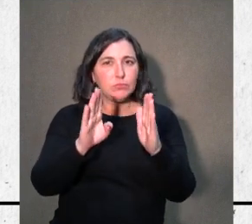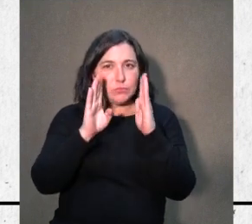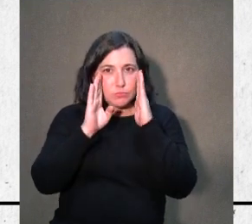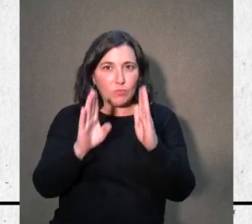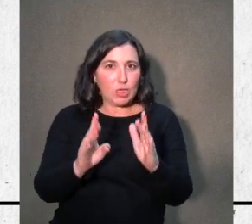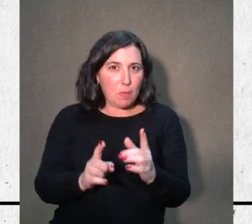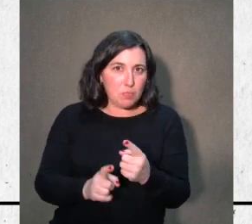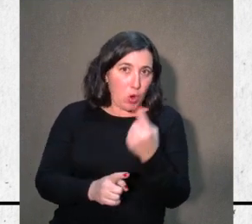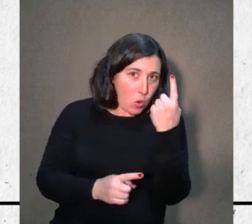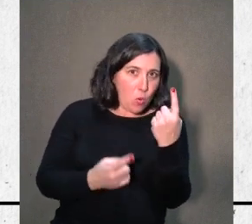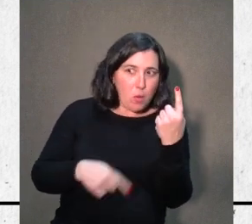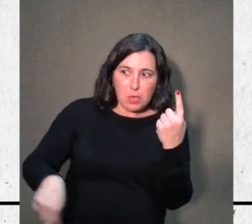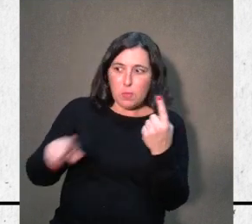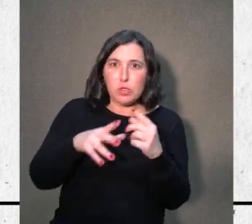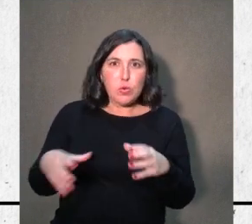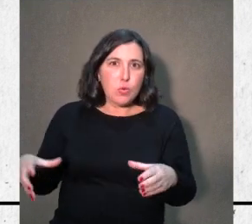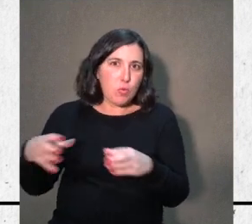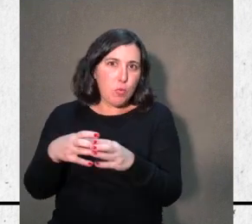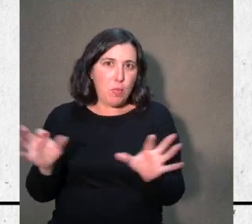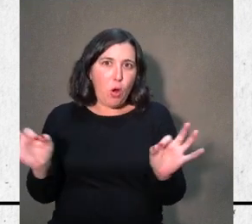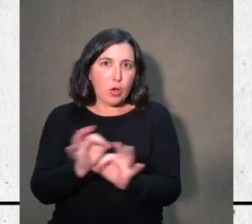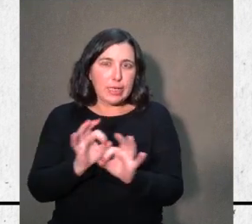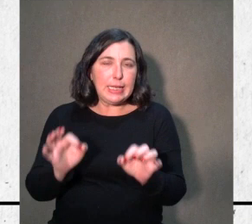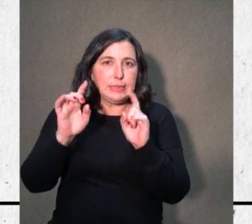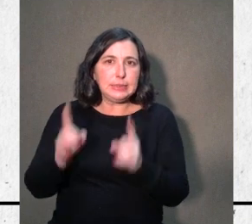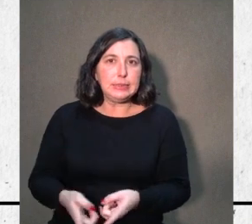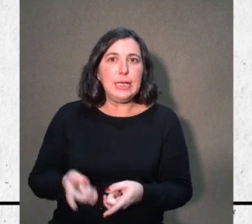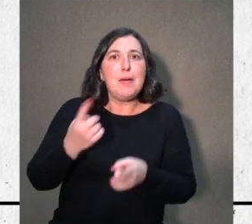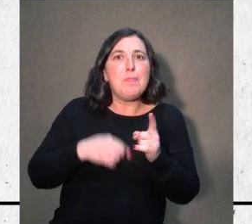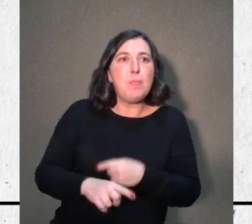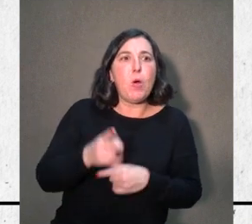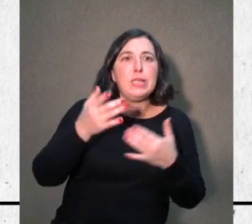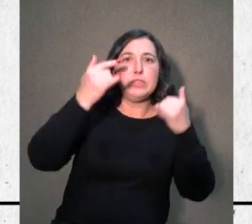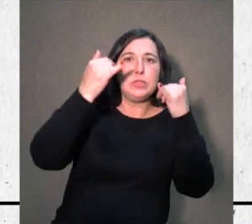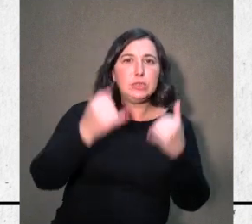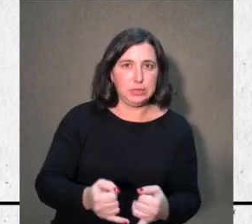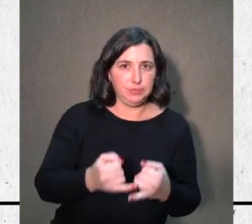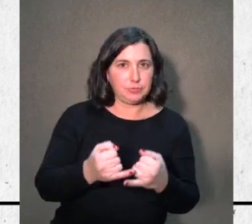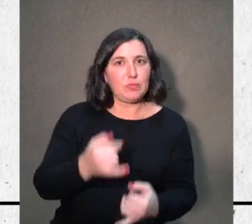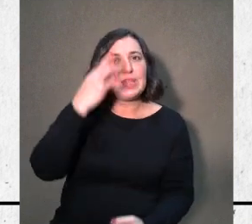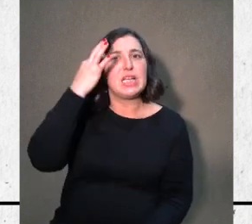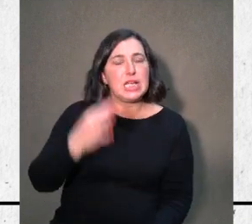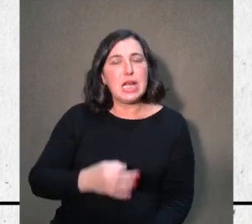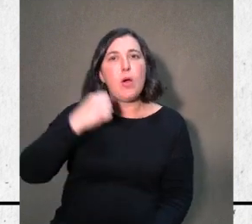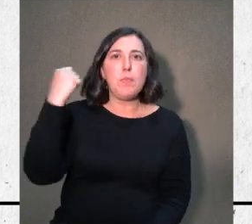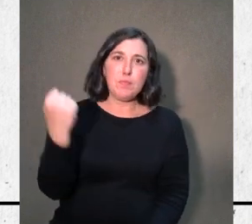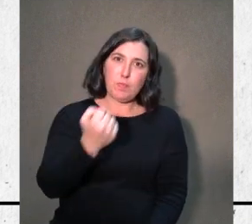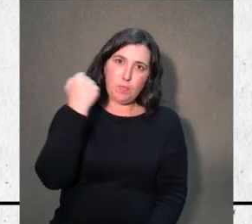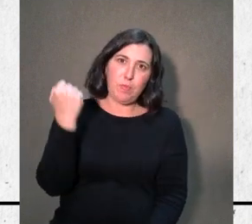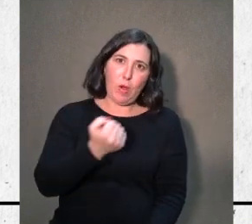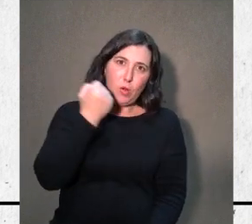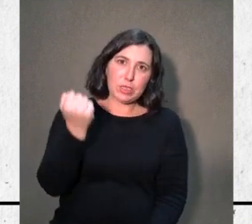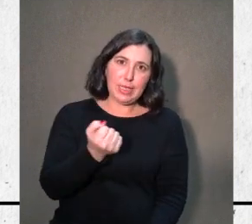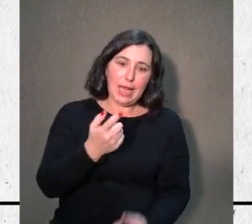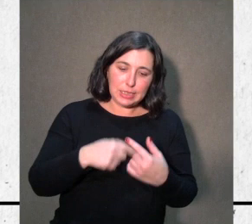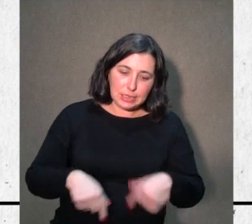orquesta. Entonces es como que en ese sentido sí, yo creo que es importante uno tomarse el tiempo, si a uno le